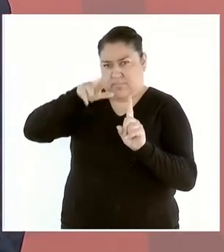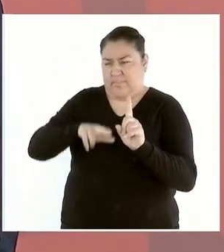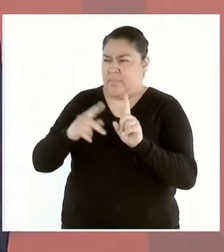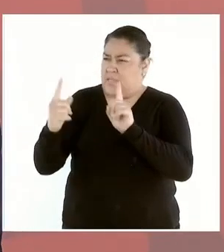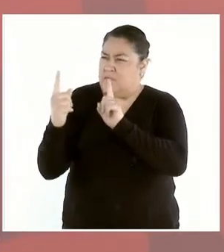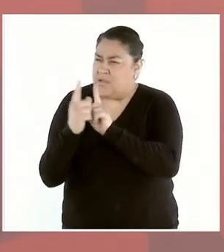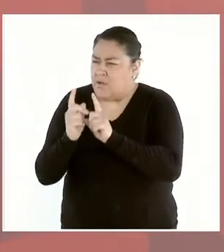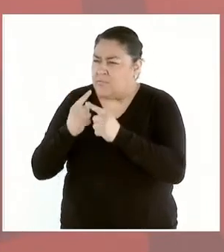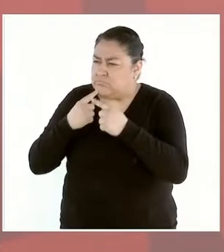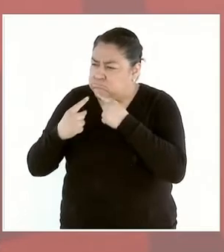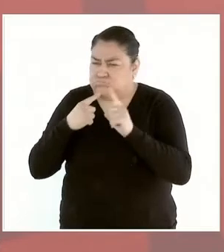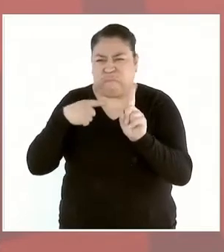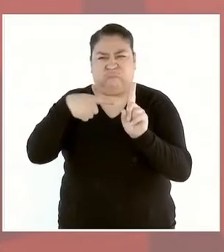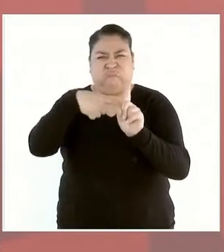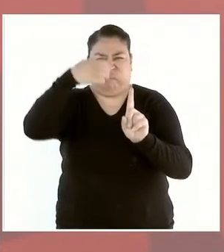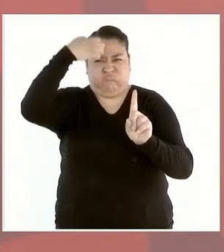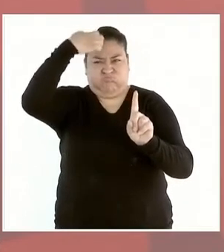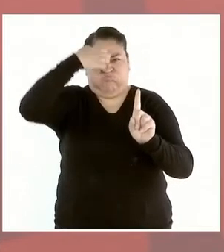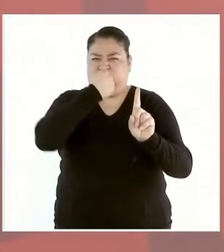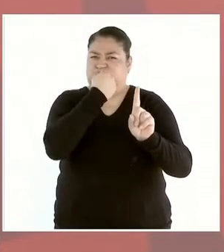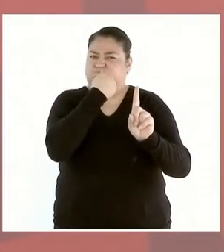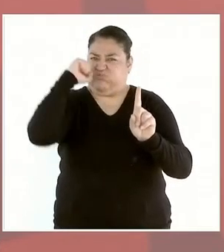extraordinaria habilidad